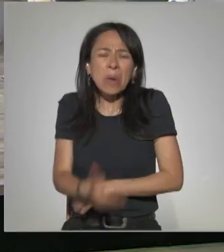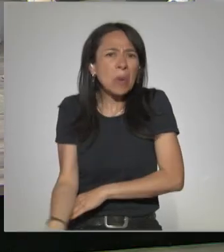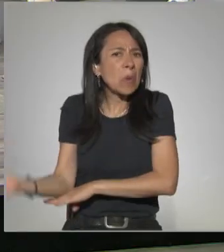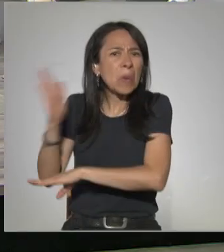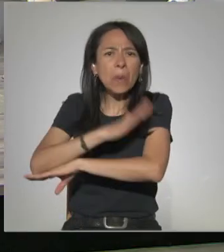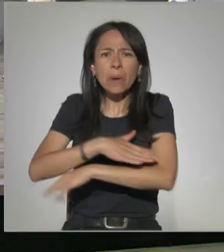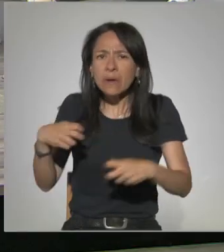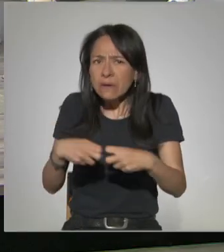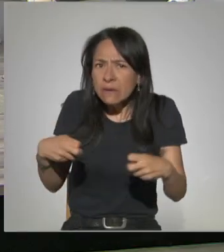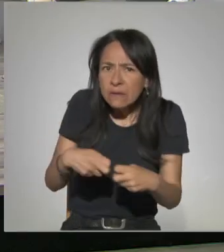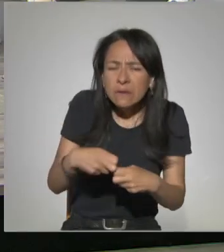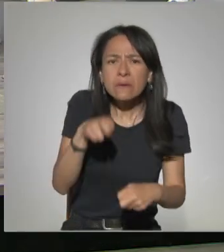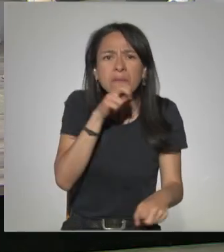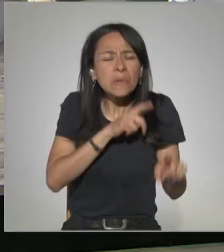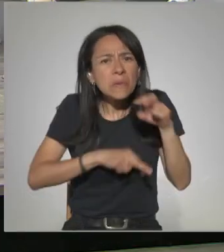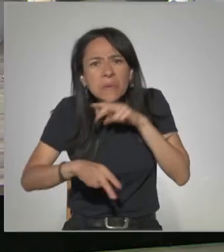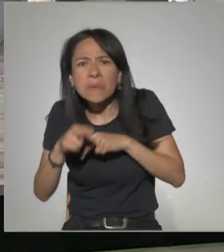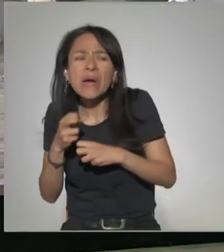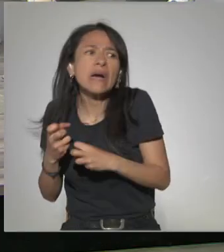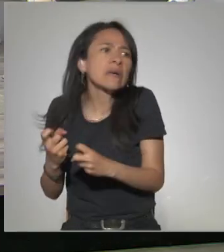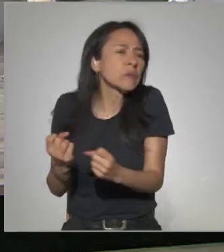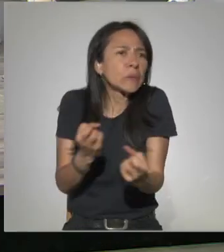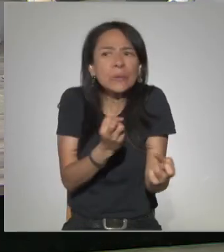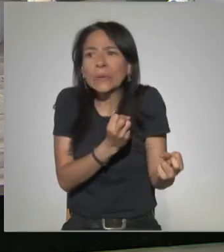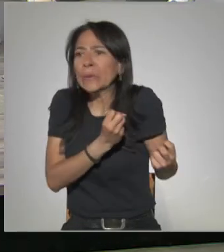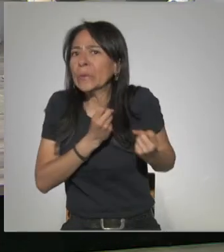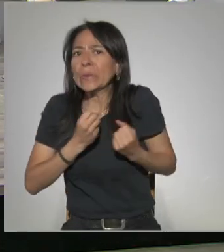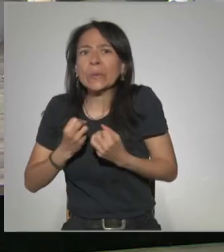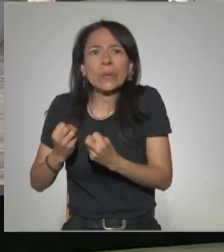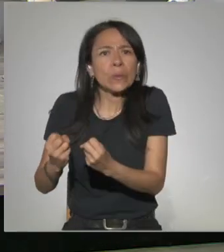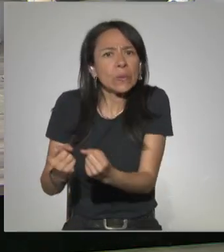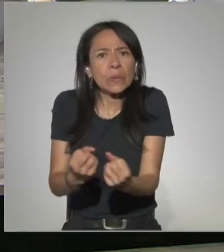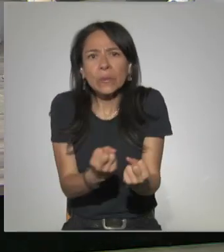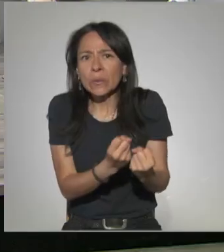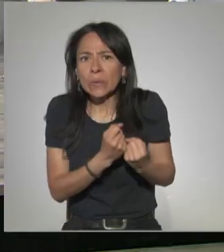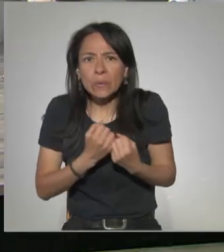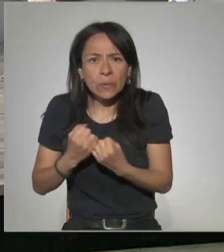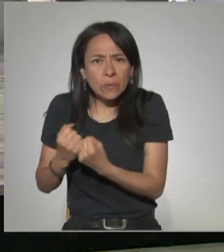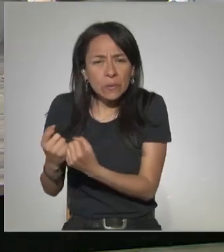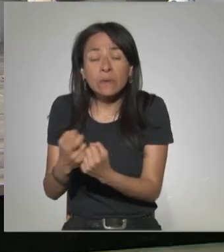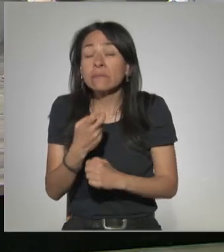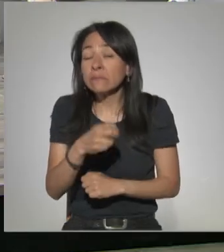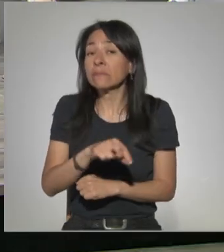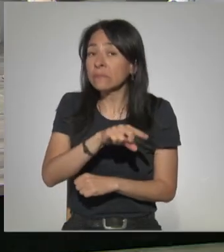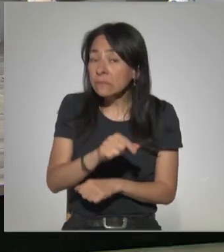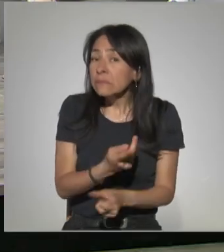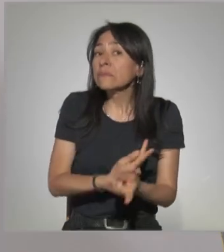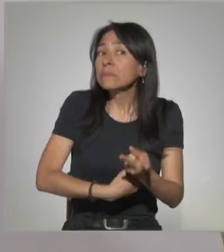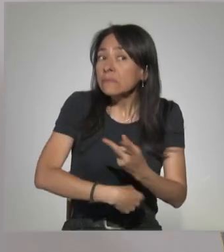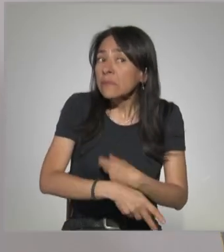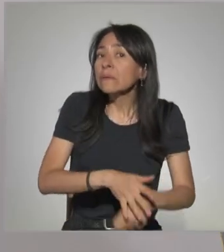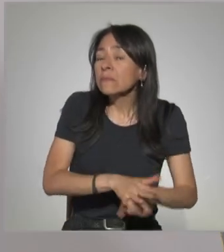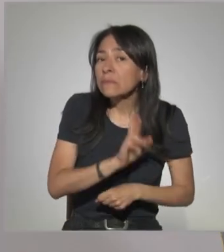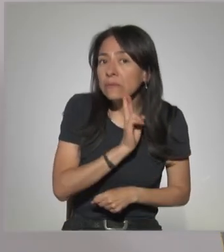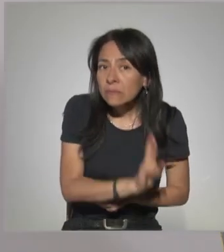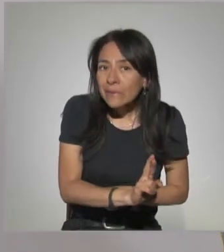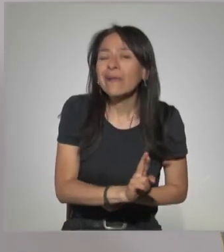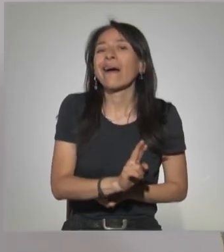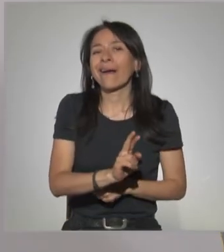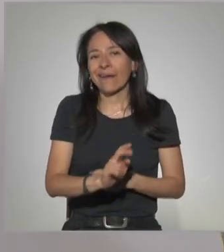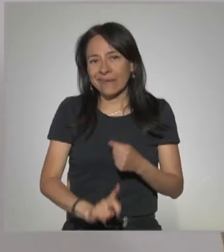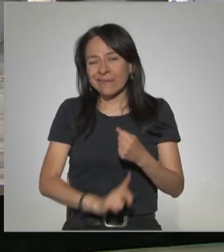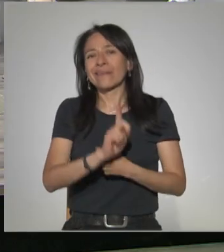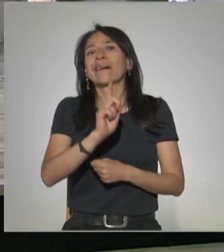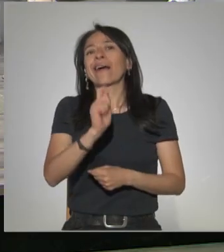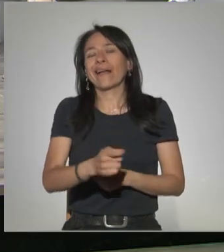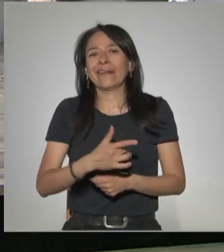preocupados, inquietos. Entonces, las principales consecuencias pues son los trastornos afectivos,